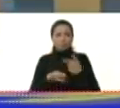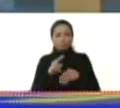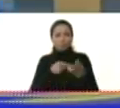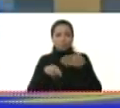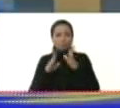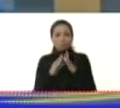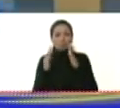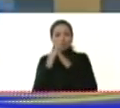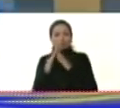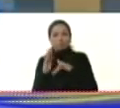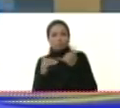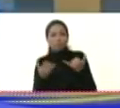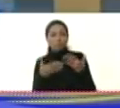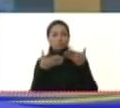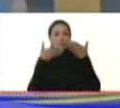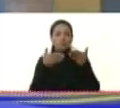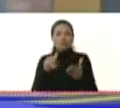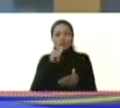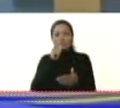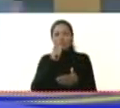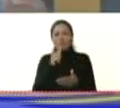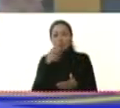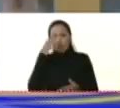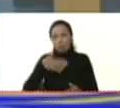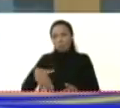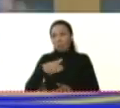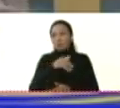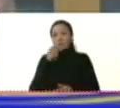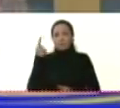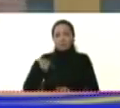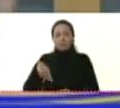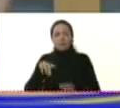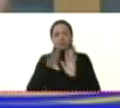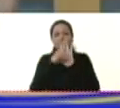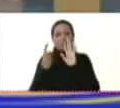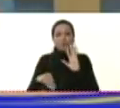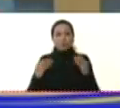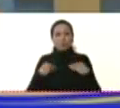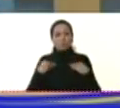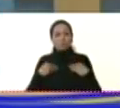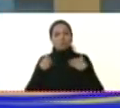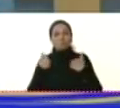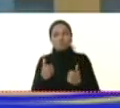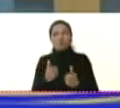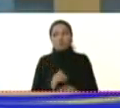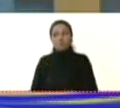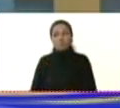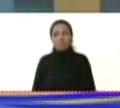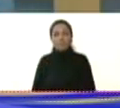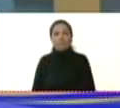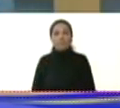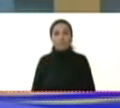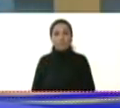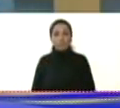la vivienda, para entregársela ¿a quién? Al pueblo que tiene derecho a vivir con dignidad.